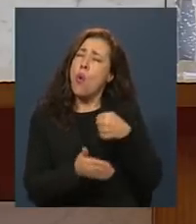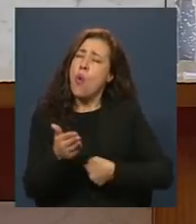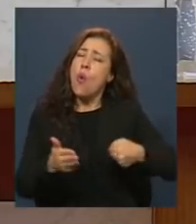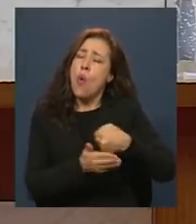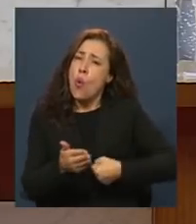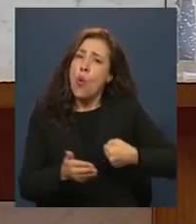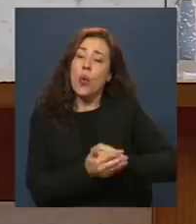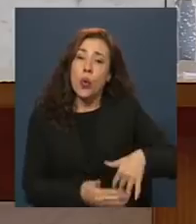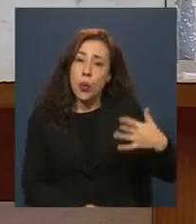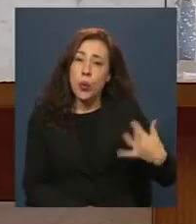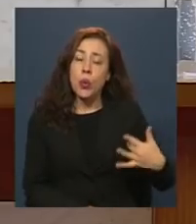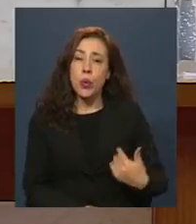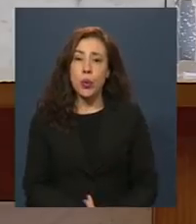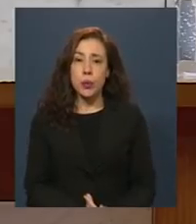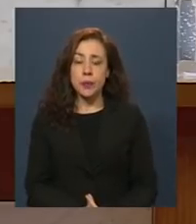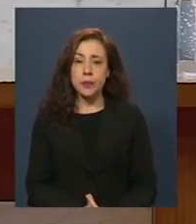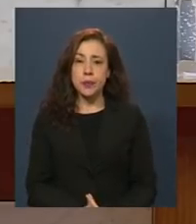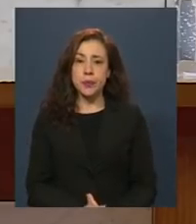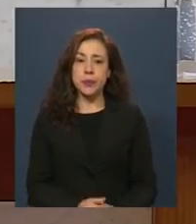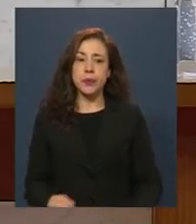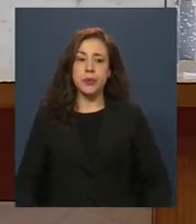tesón.